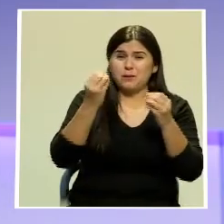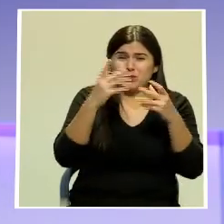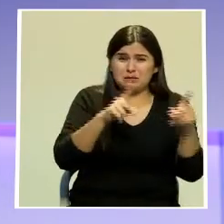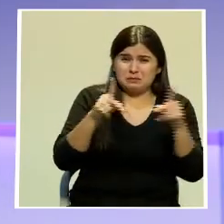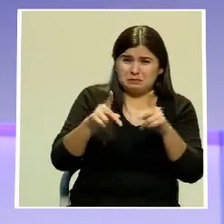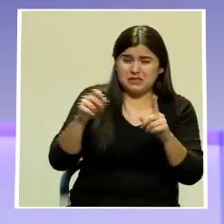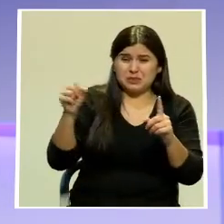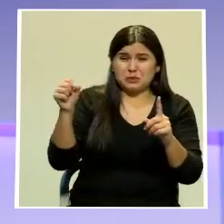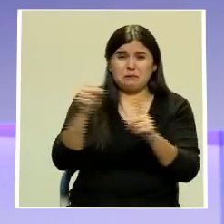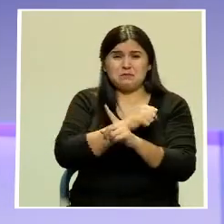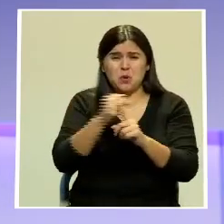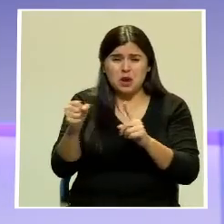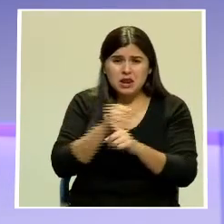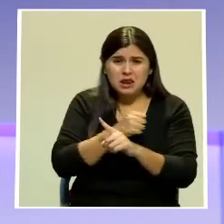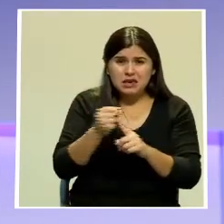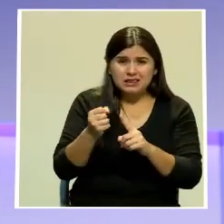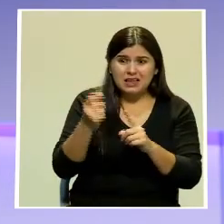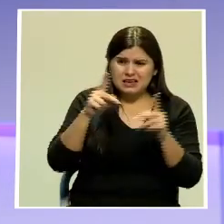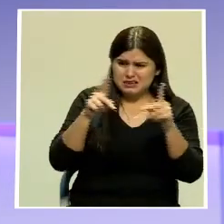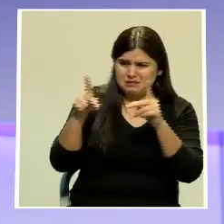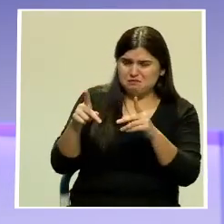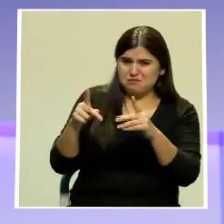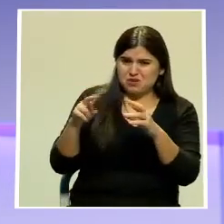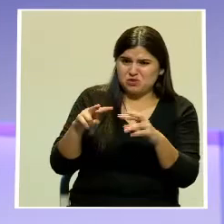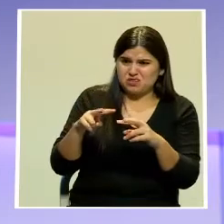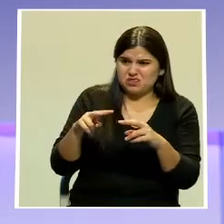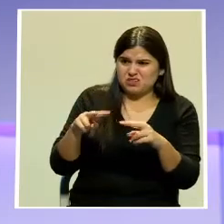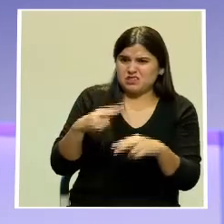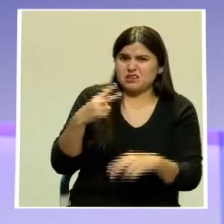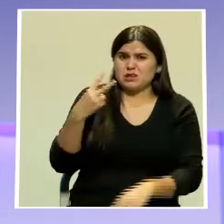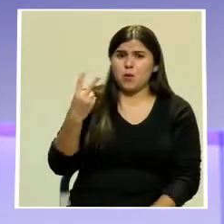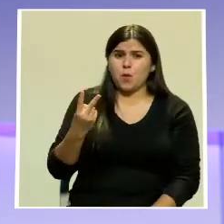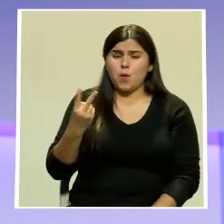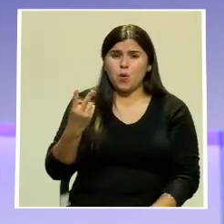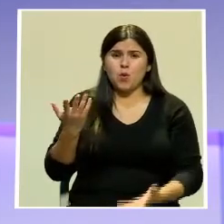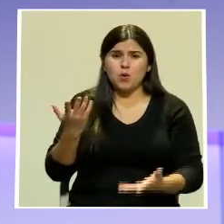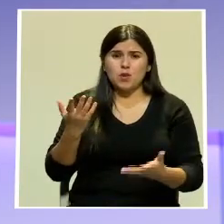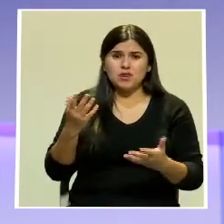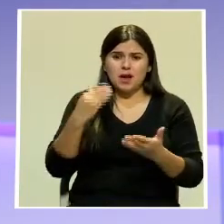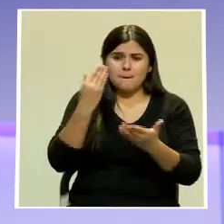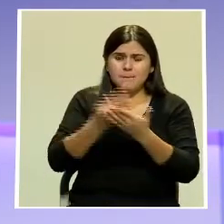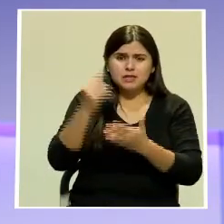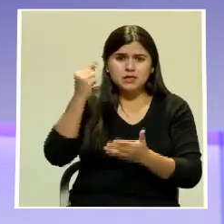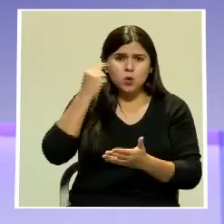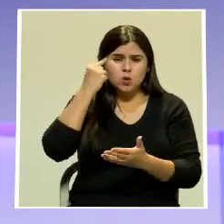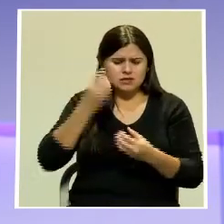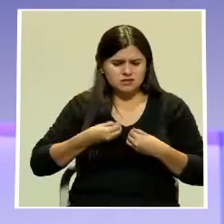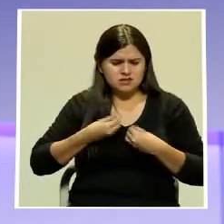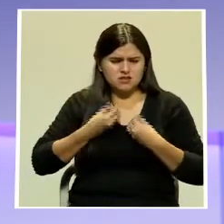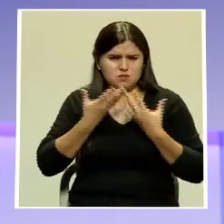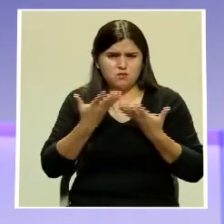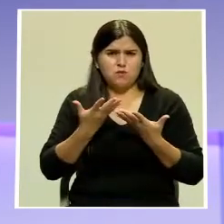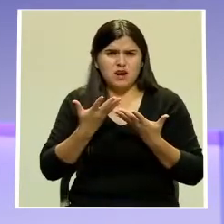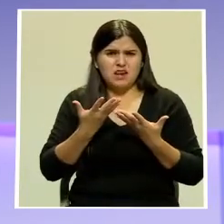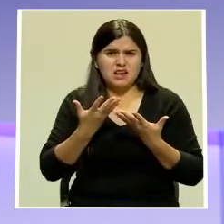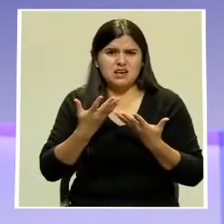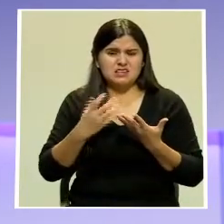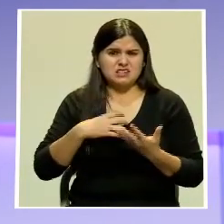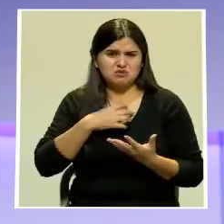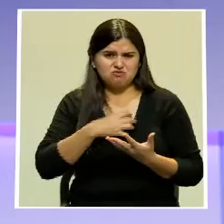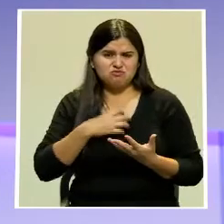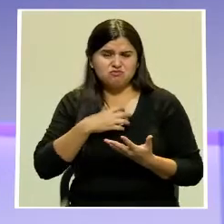hasta gente que legítimamente se opone al planteo del gobierno y expresa su disconformidad, su